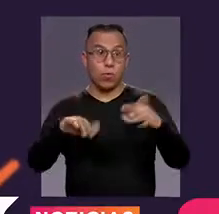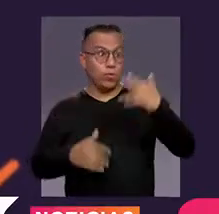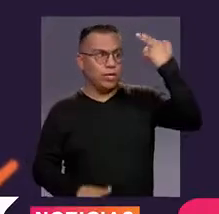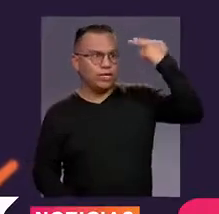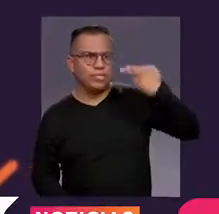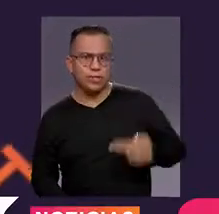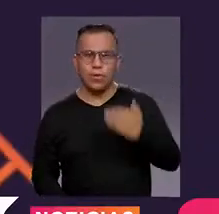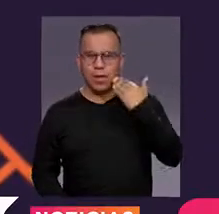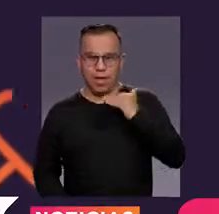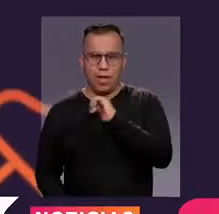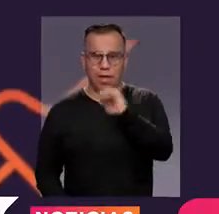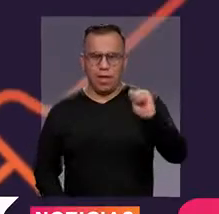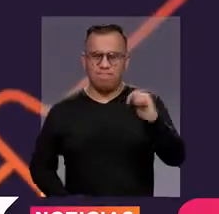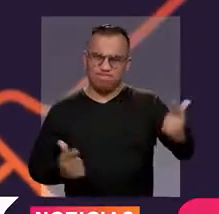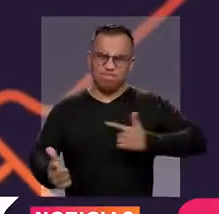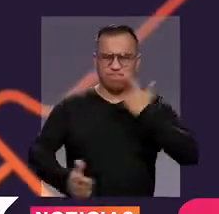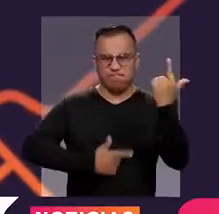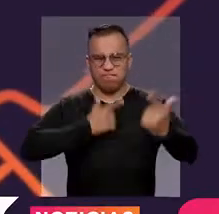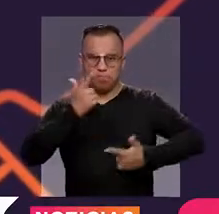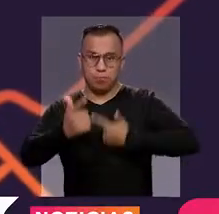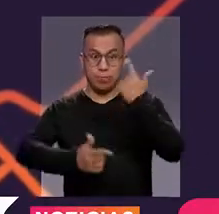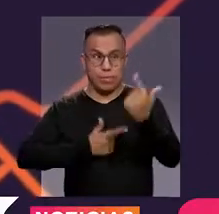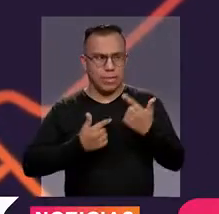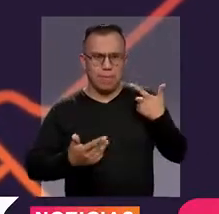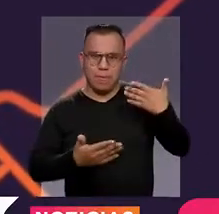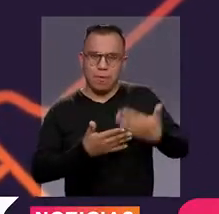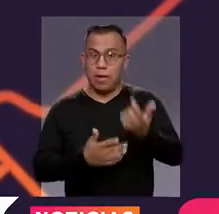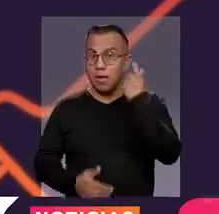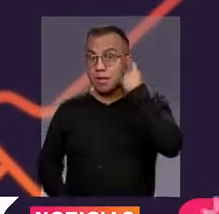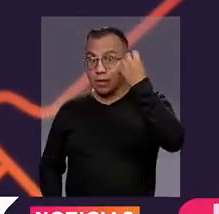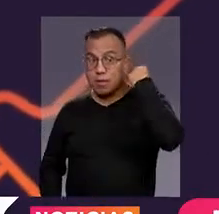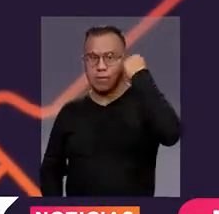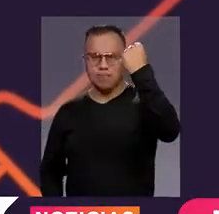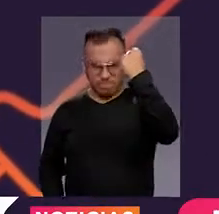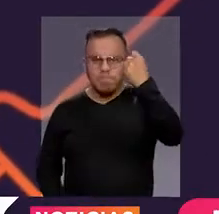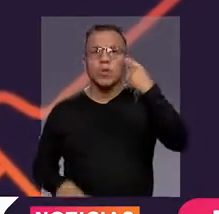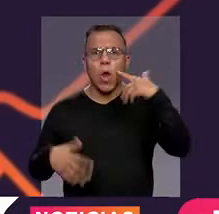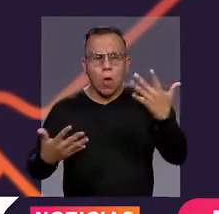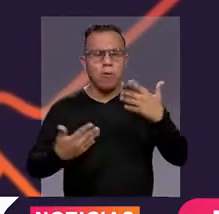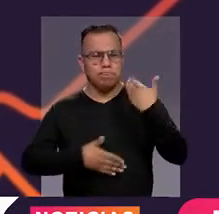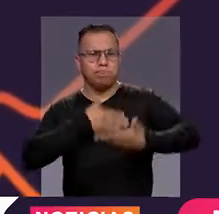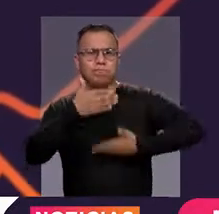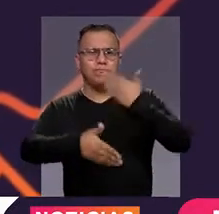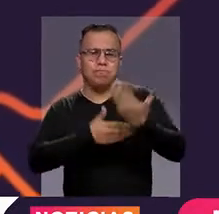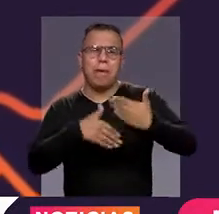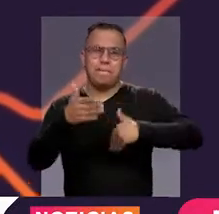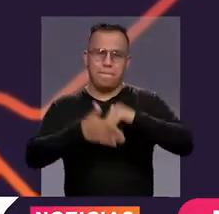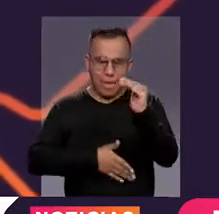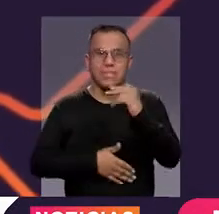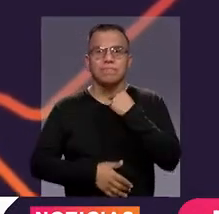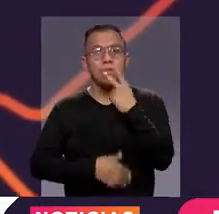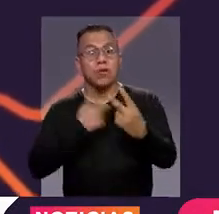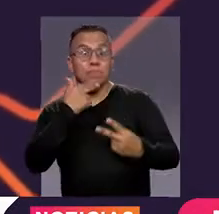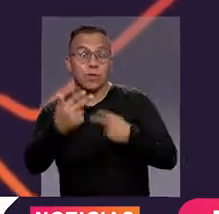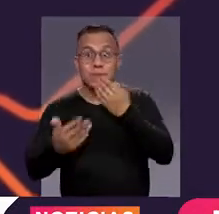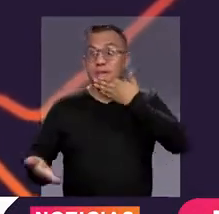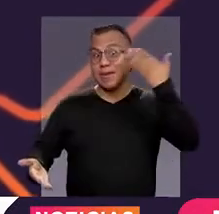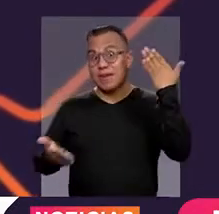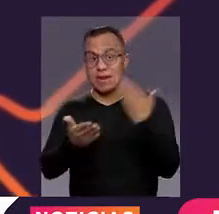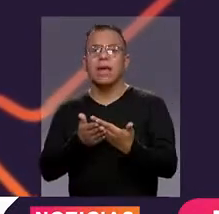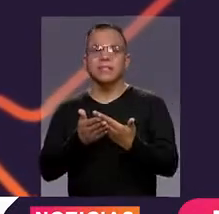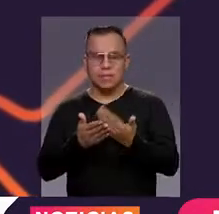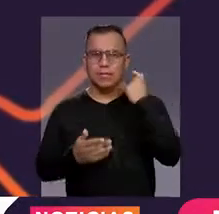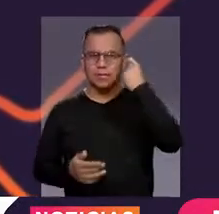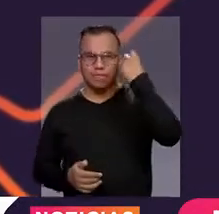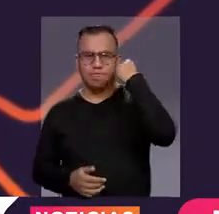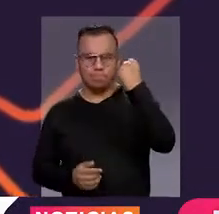Para las mujeres. Es una lucha además muy larga de las feministas a las que se han ido sumando cada vez más voces. Gracias feministas, gracias